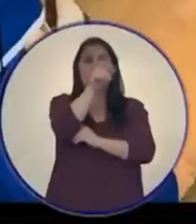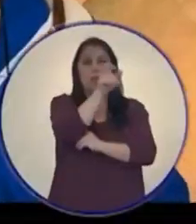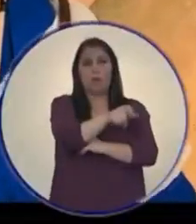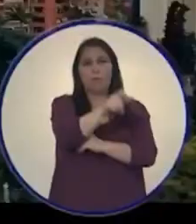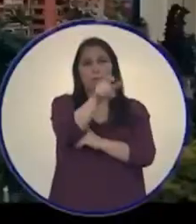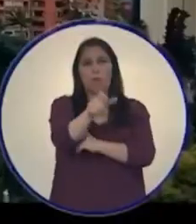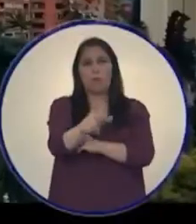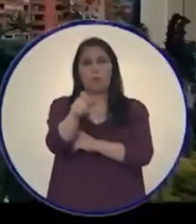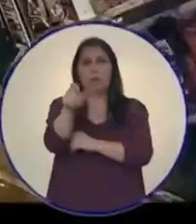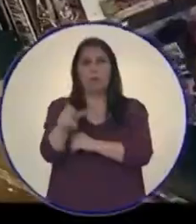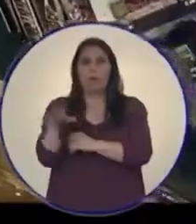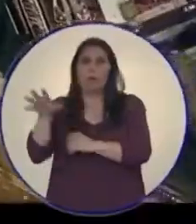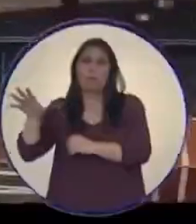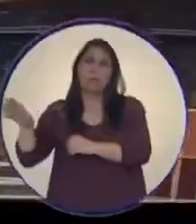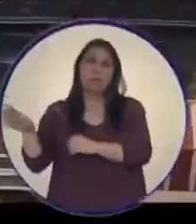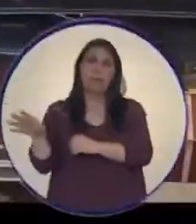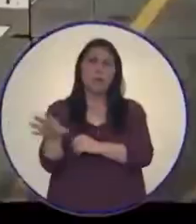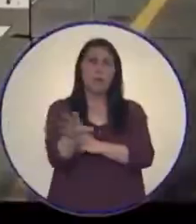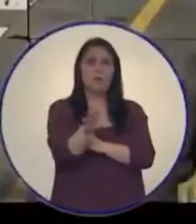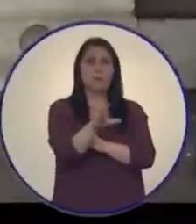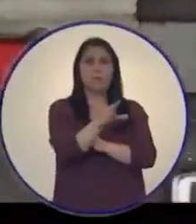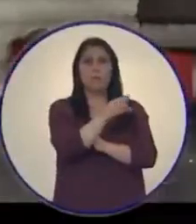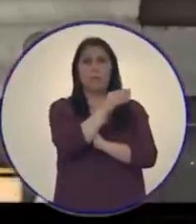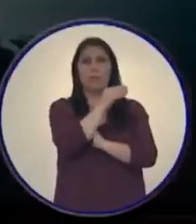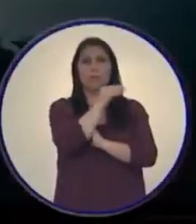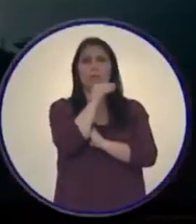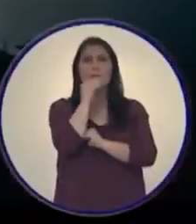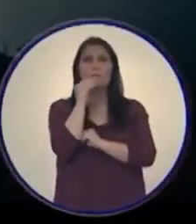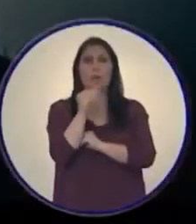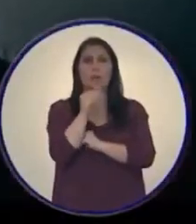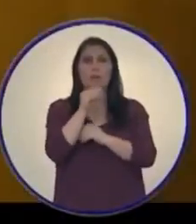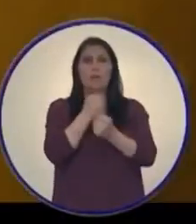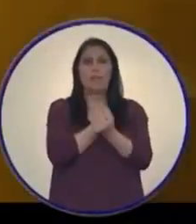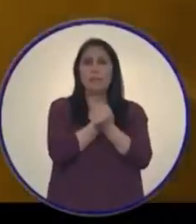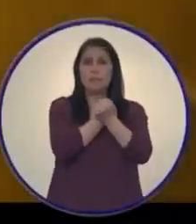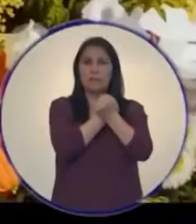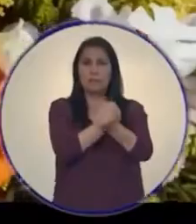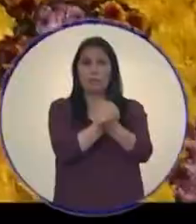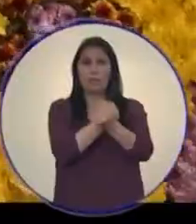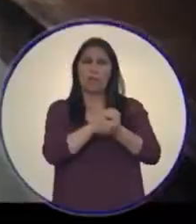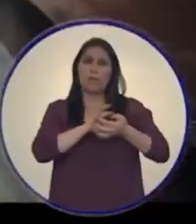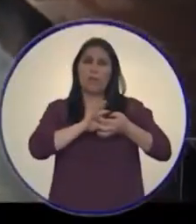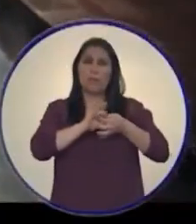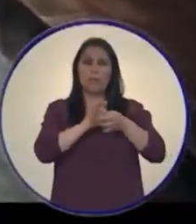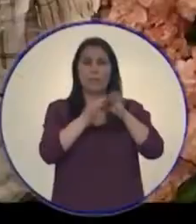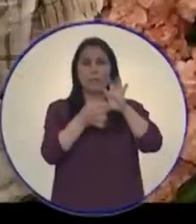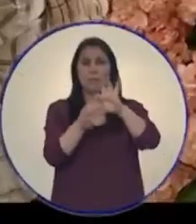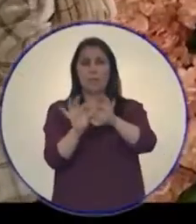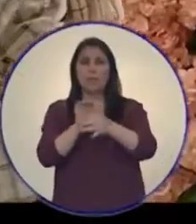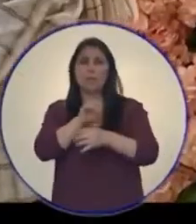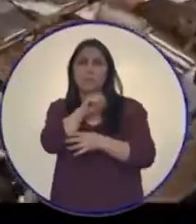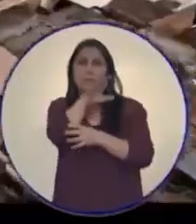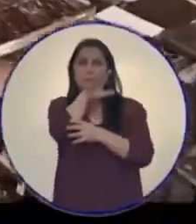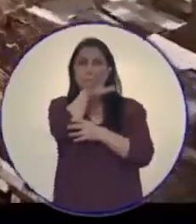luz la humanidad entera entre